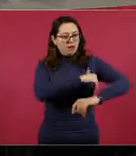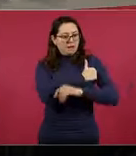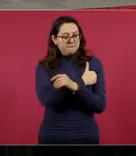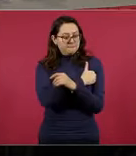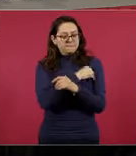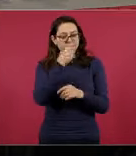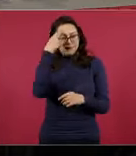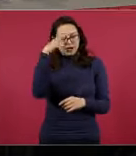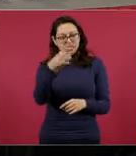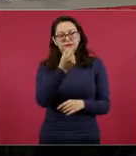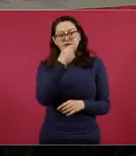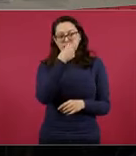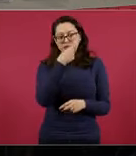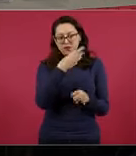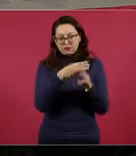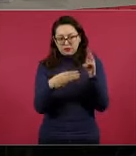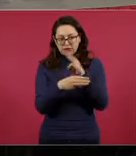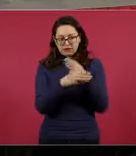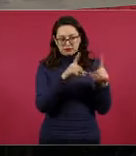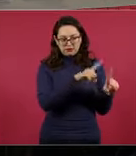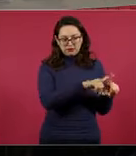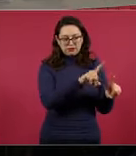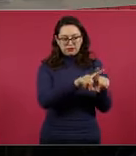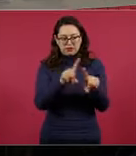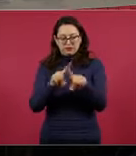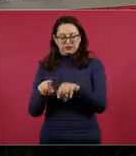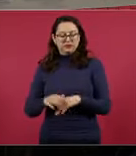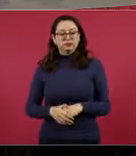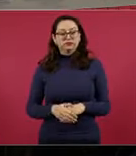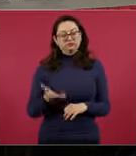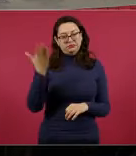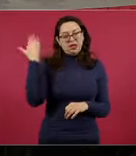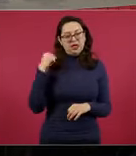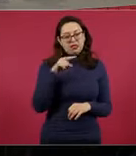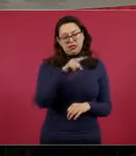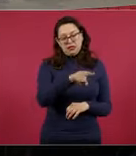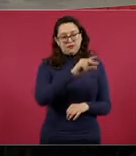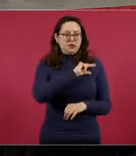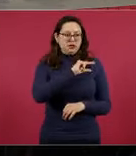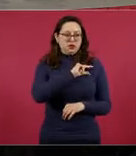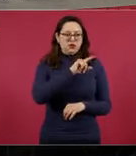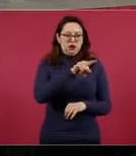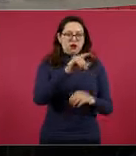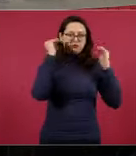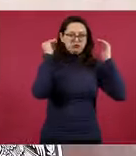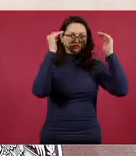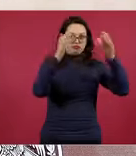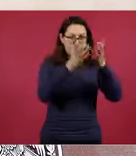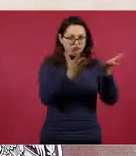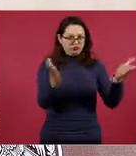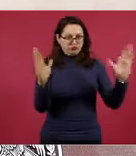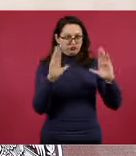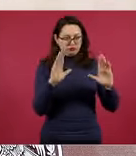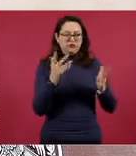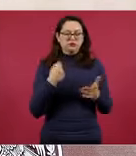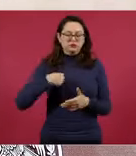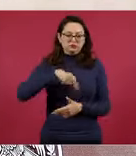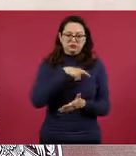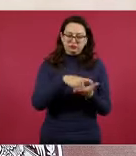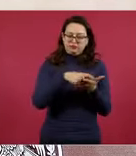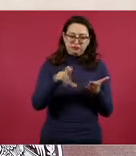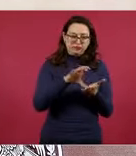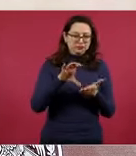para la salud, en ese momento propiedad de una empresa privada. El lunes 7 de agosto, los funcionarios